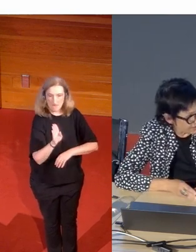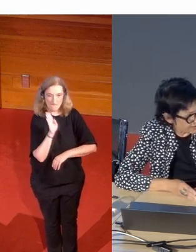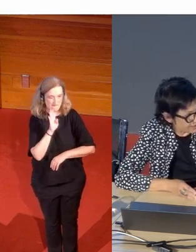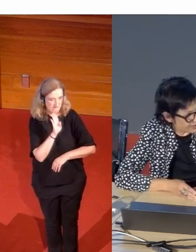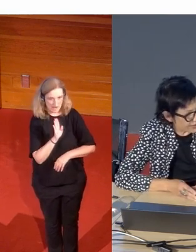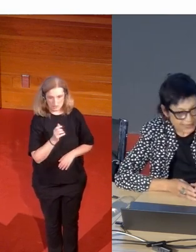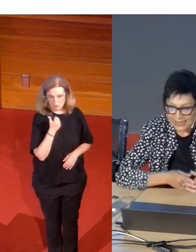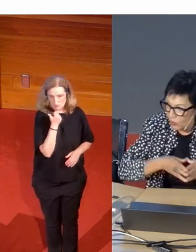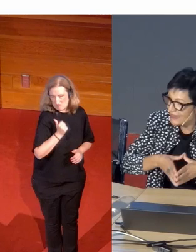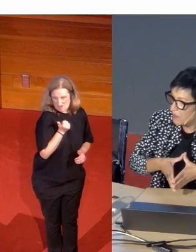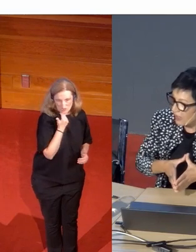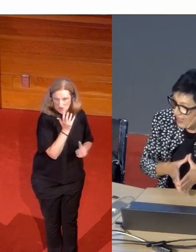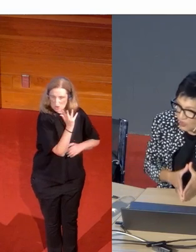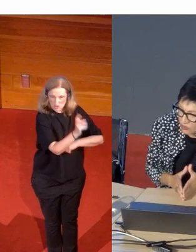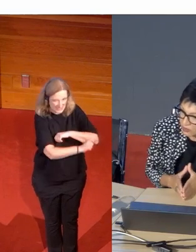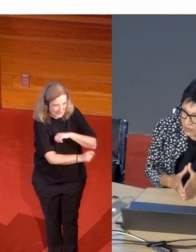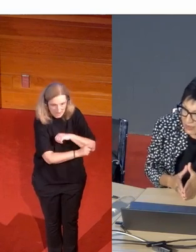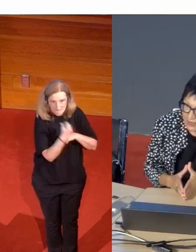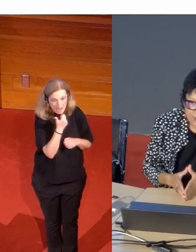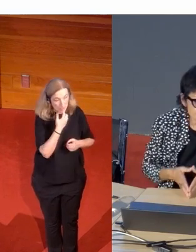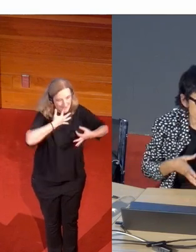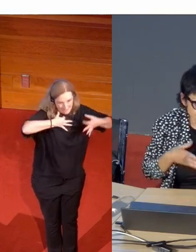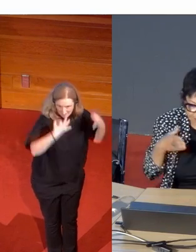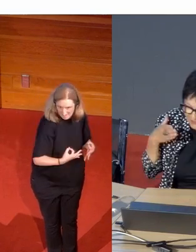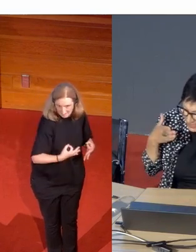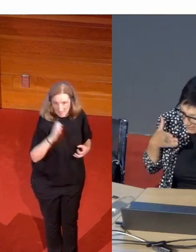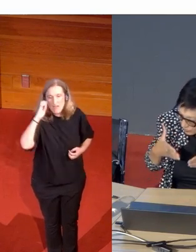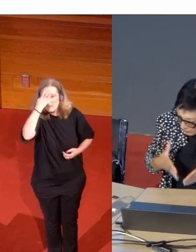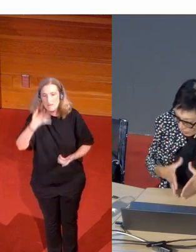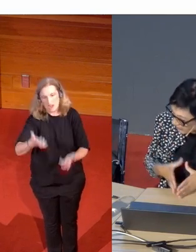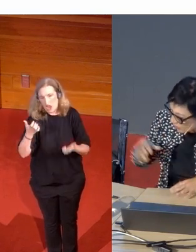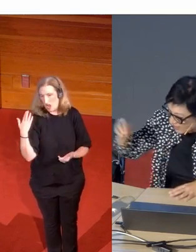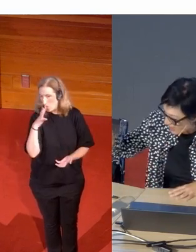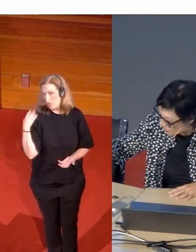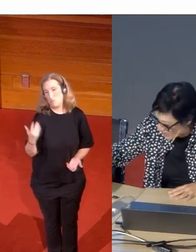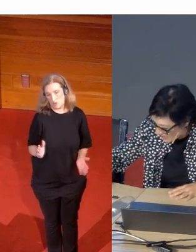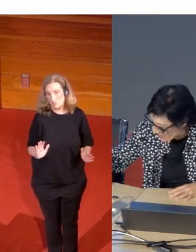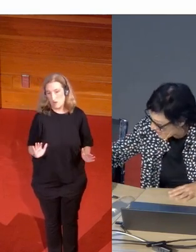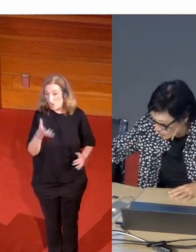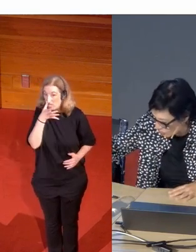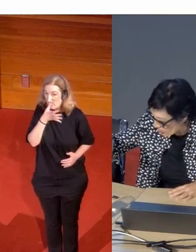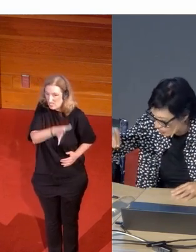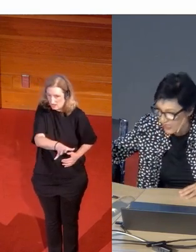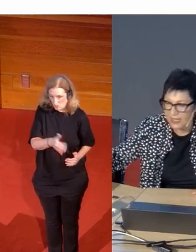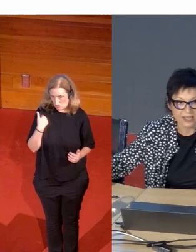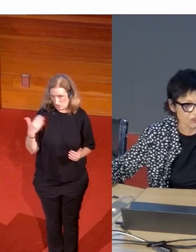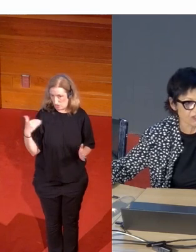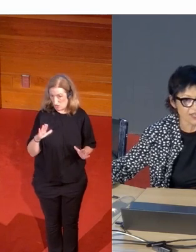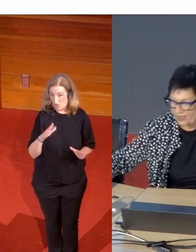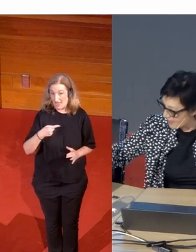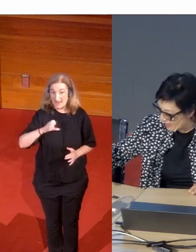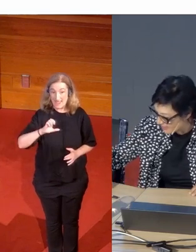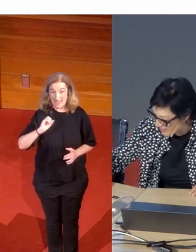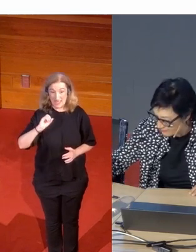fraude que Donald Trump ganó se denunció fraude en una serie entre otros sitios en en